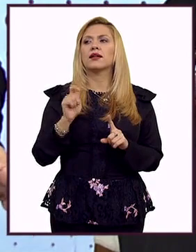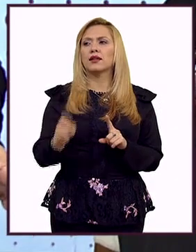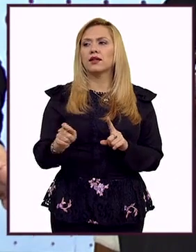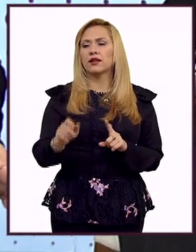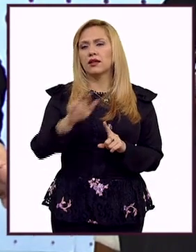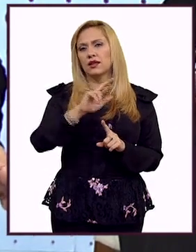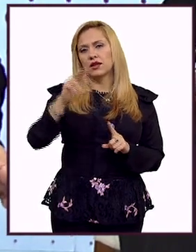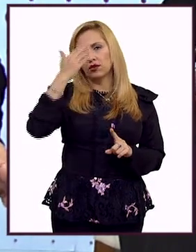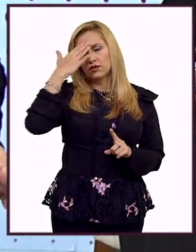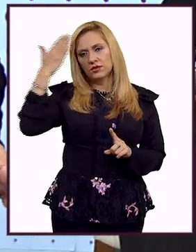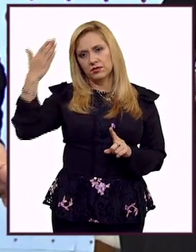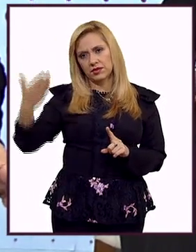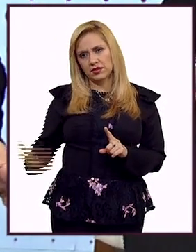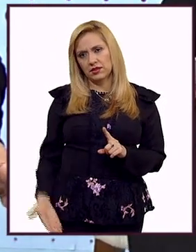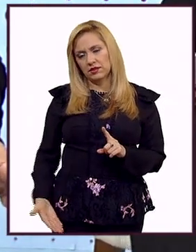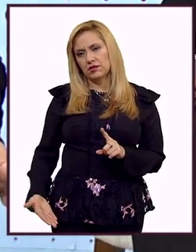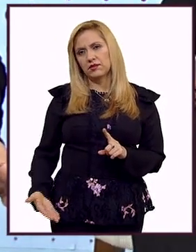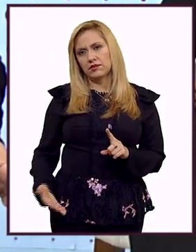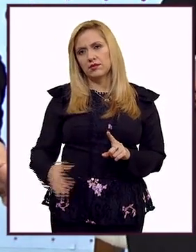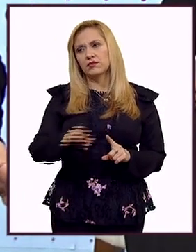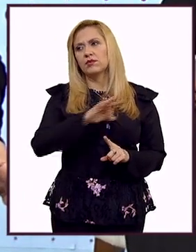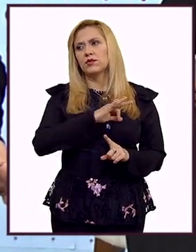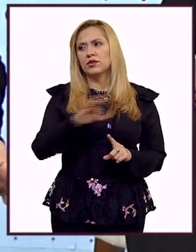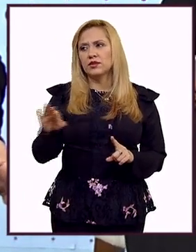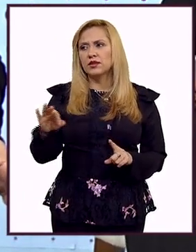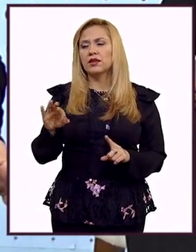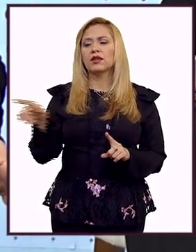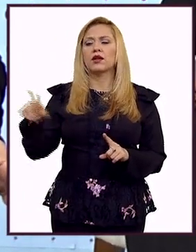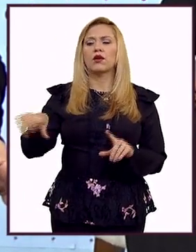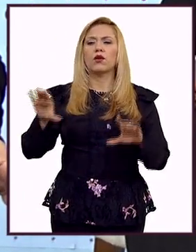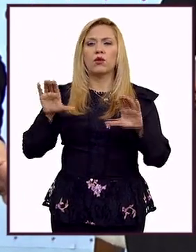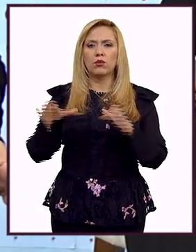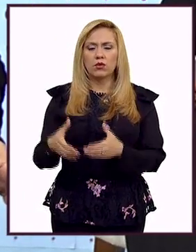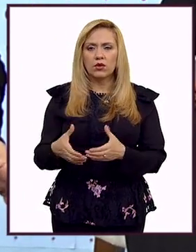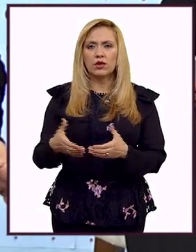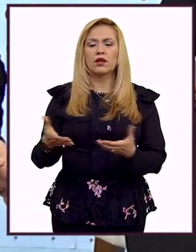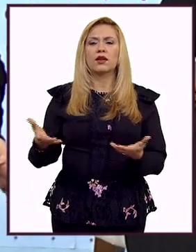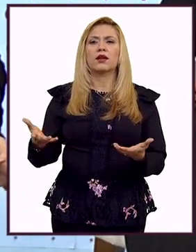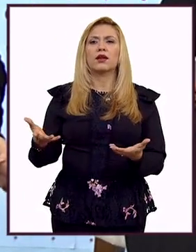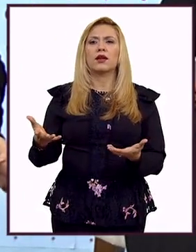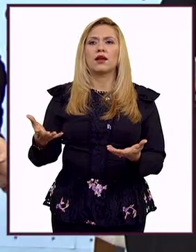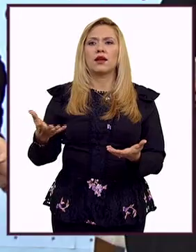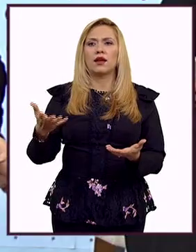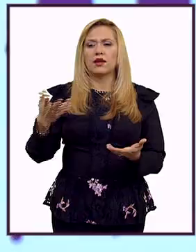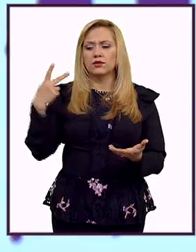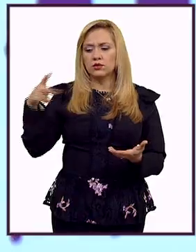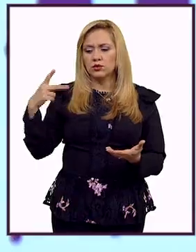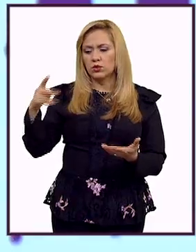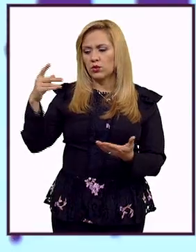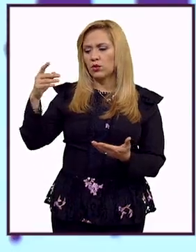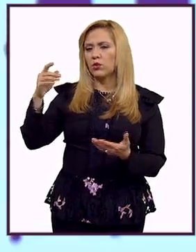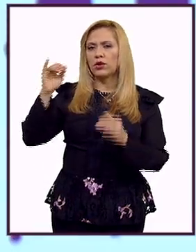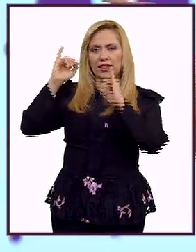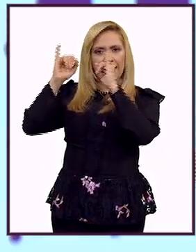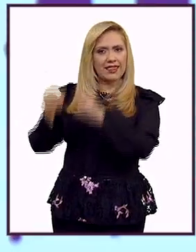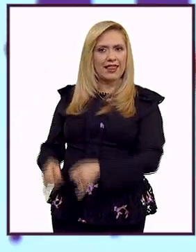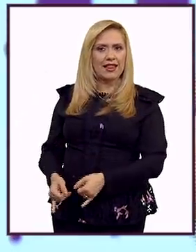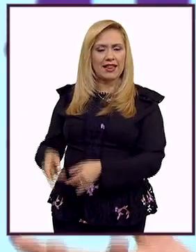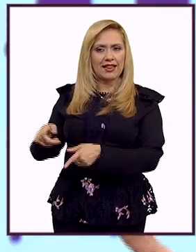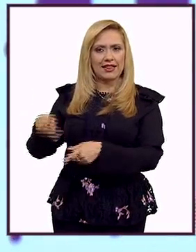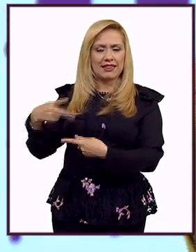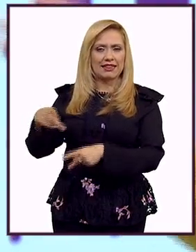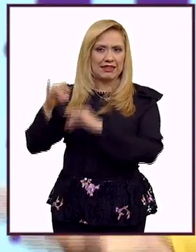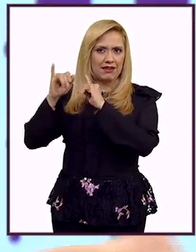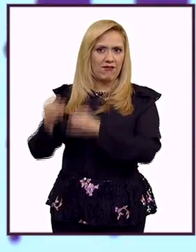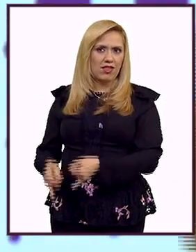reconocimiento. Yo creo que la posibilidad de que las comunidades campesinas sean reconocidas con su identidad campesina, a pesar de que son